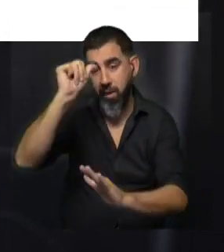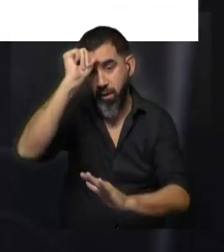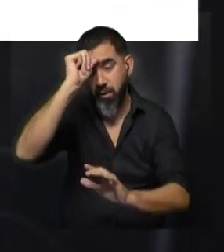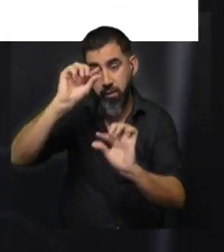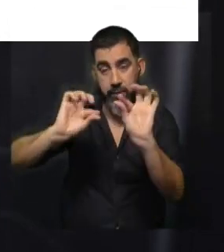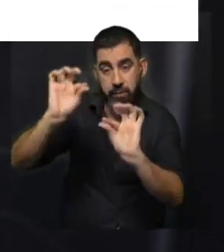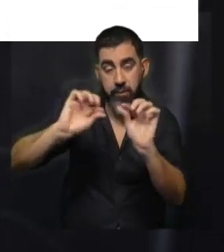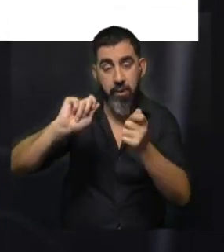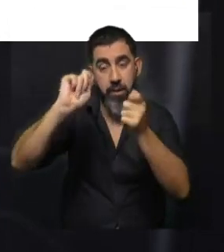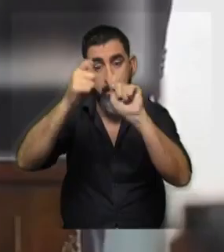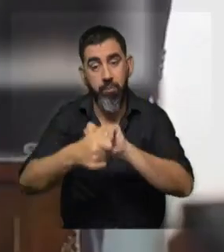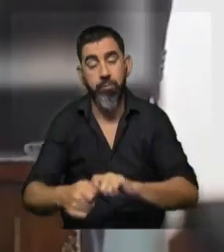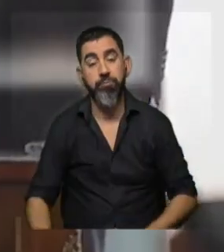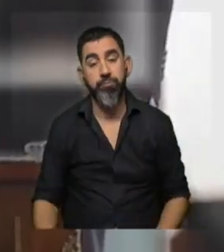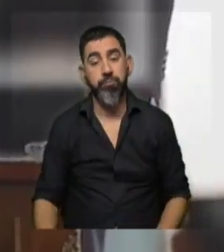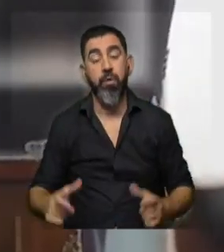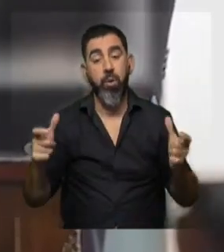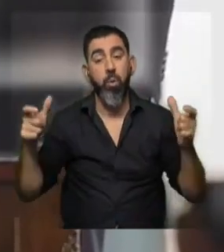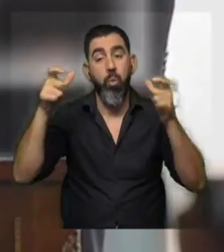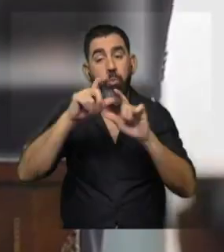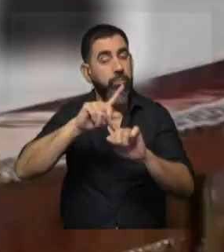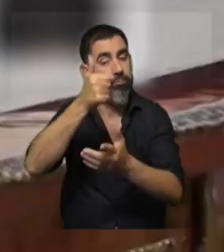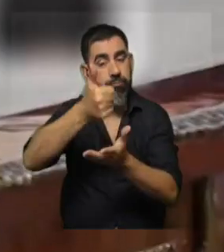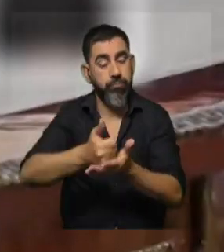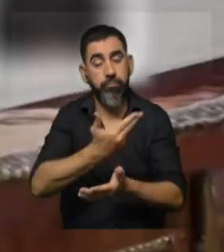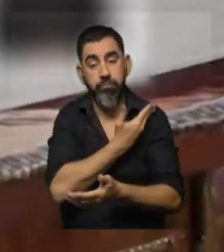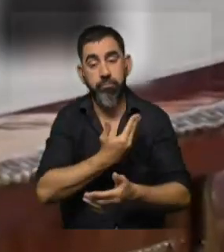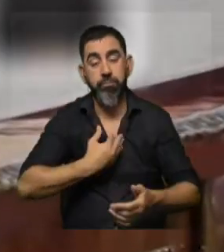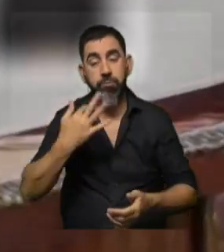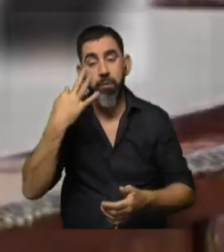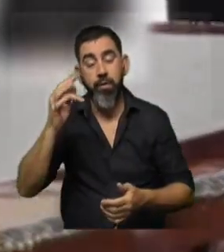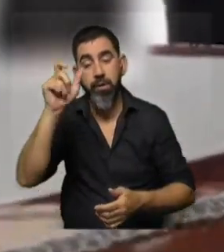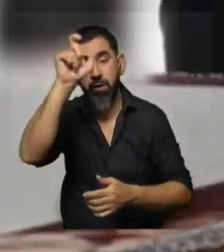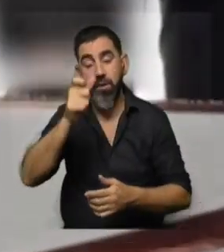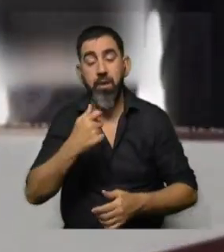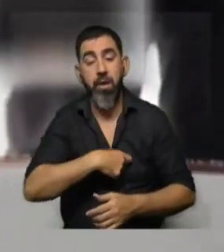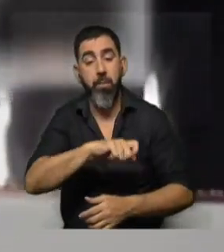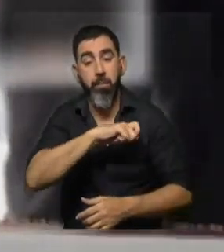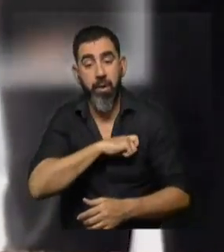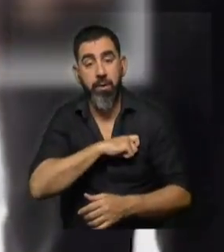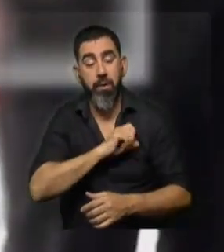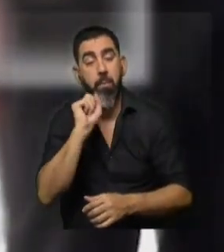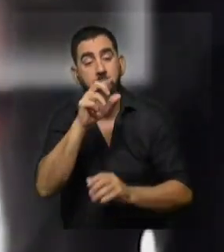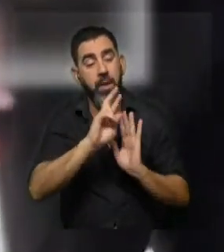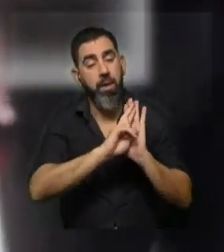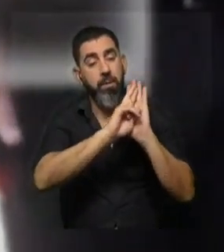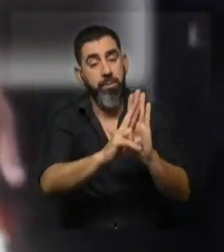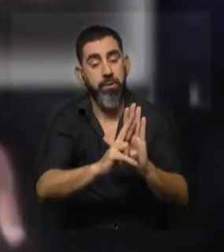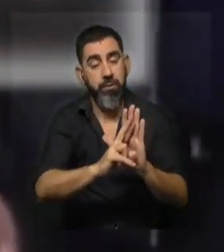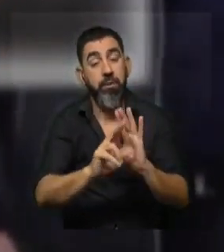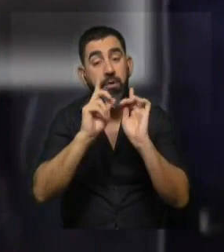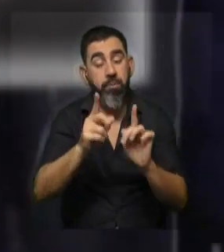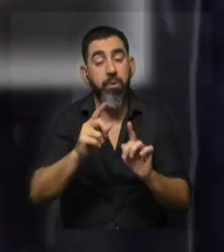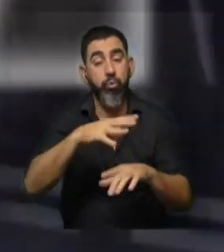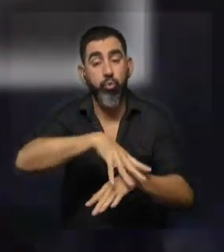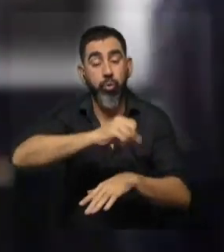para ajustar la transición por la Cumbre tampoco asistirán los presidentes de Francia Italia y España que enviarán representantes al igual